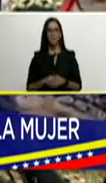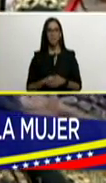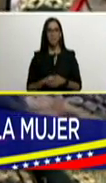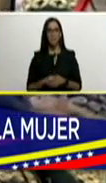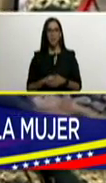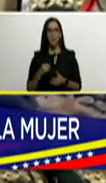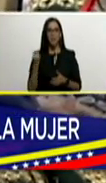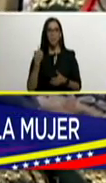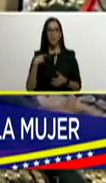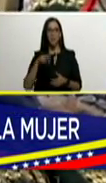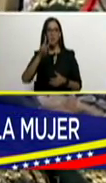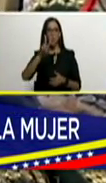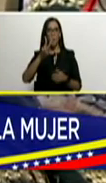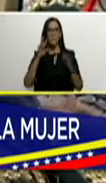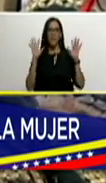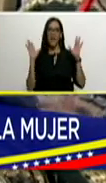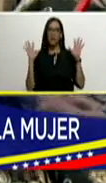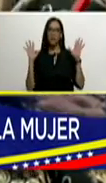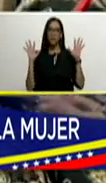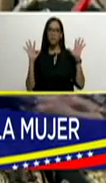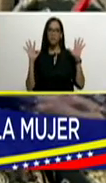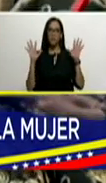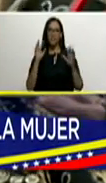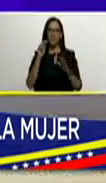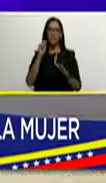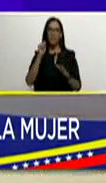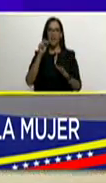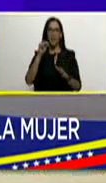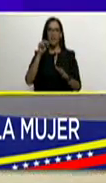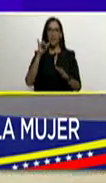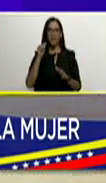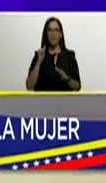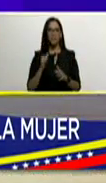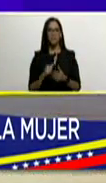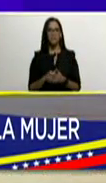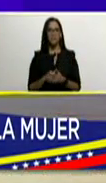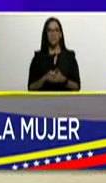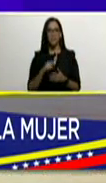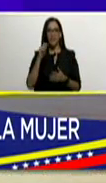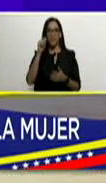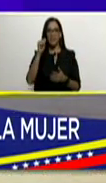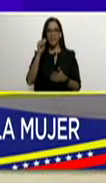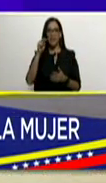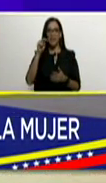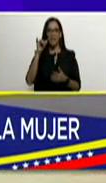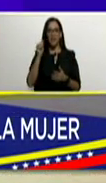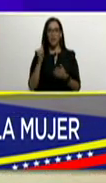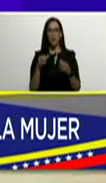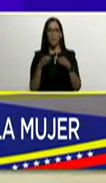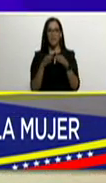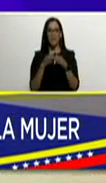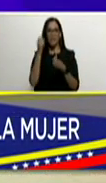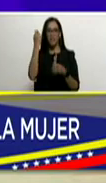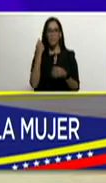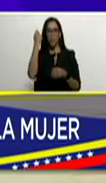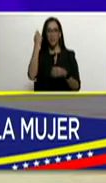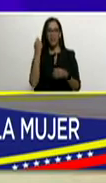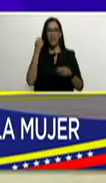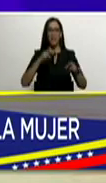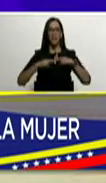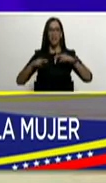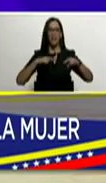como que uno tiene dos manos. Tania, la guerrillera, está ahí, ¿no? Tania Díaz, compañera, diputada,